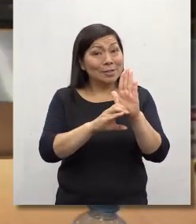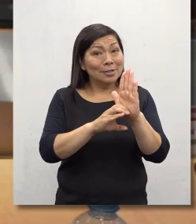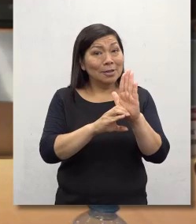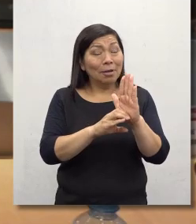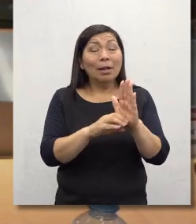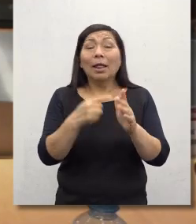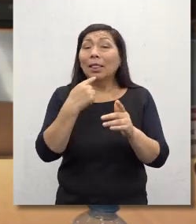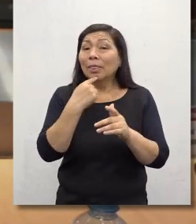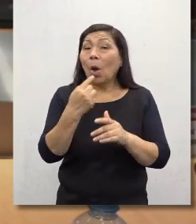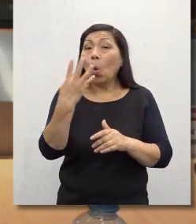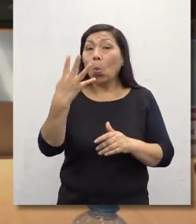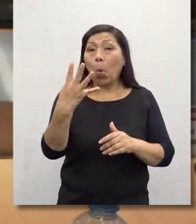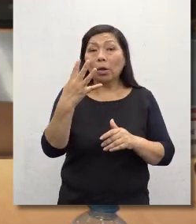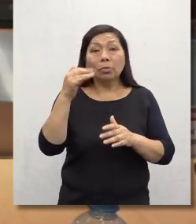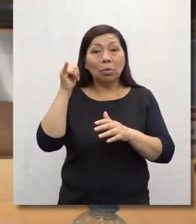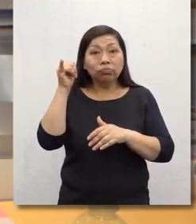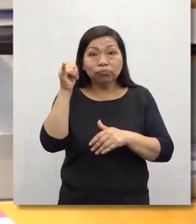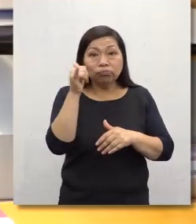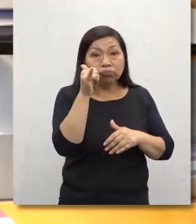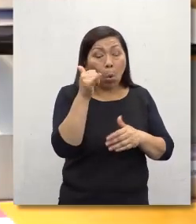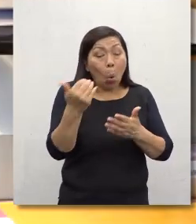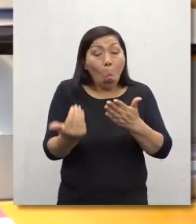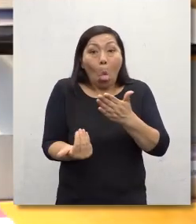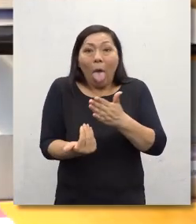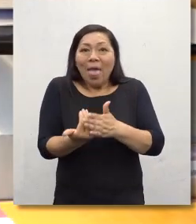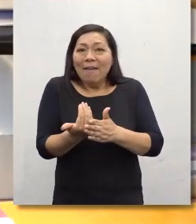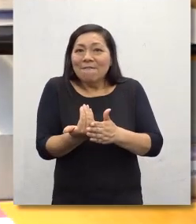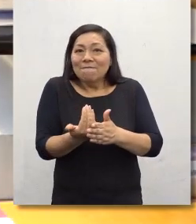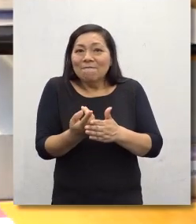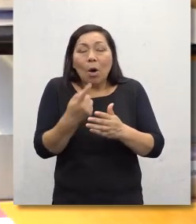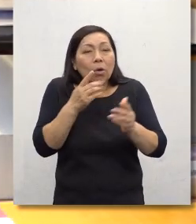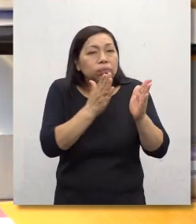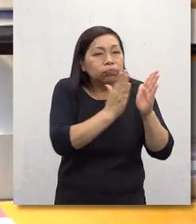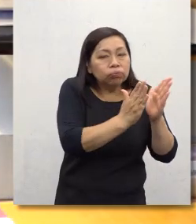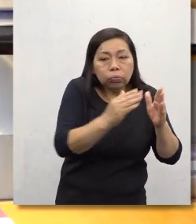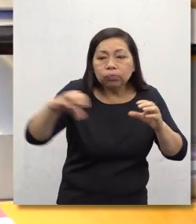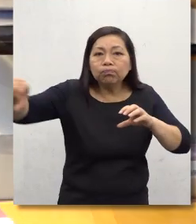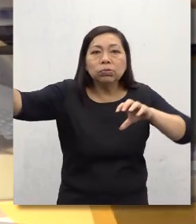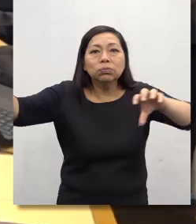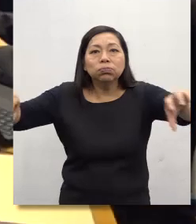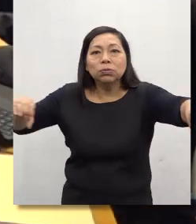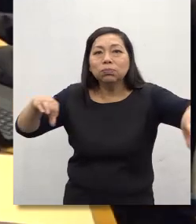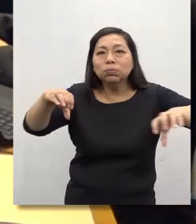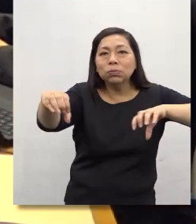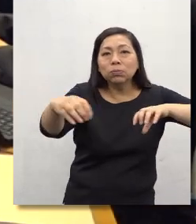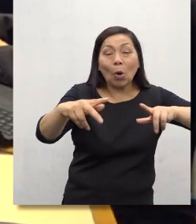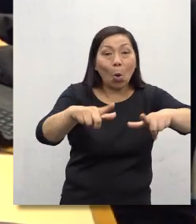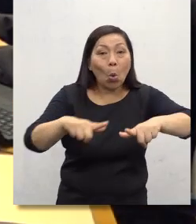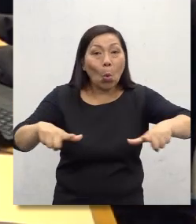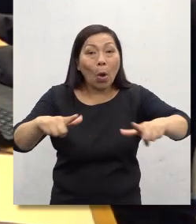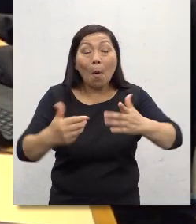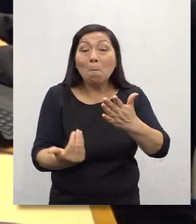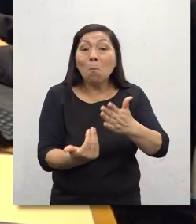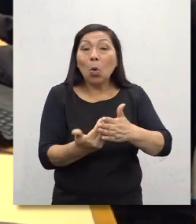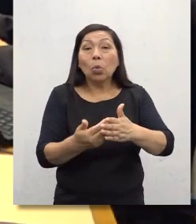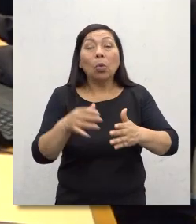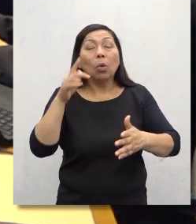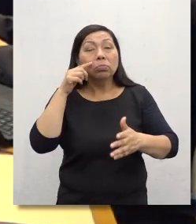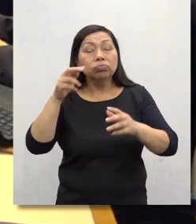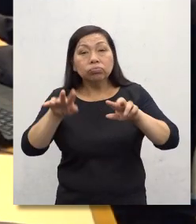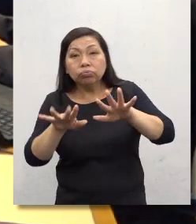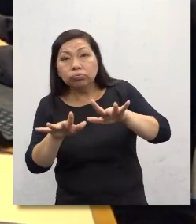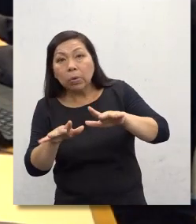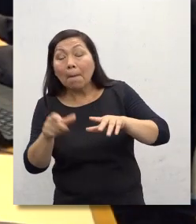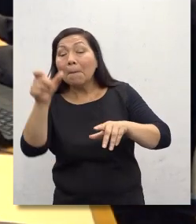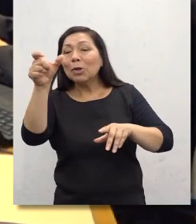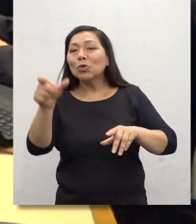se dispuso de 4 cámaras de última generación, estratégicamente ubicadas en la sala, un moderno switcher,